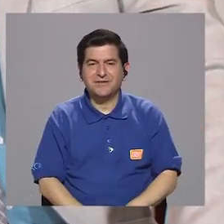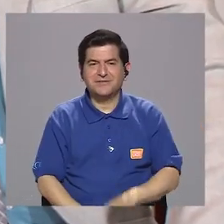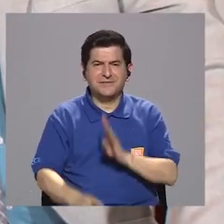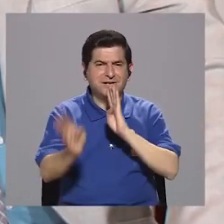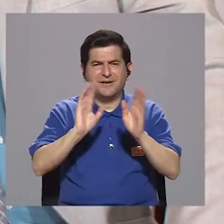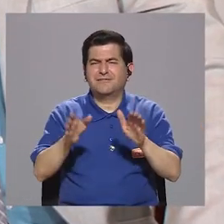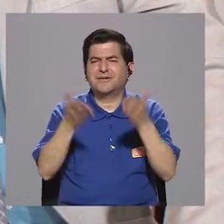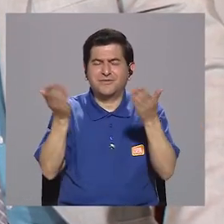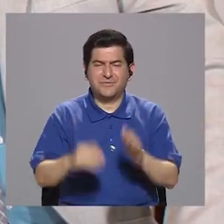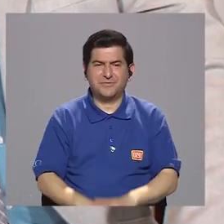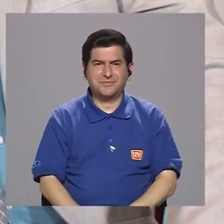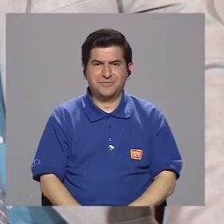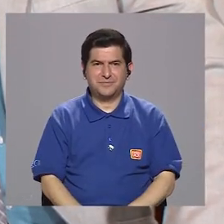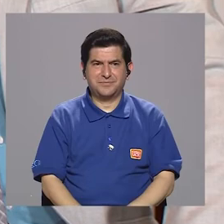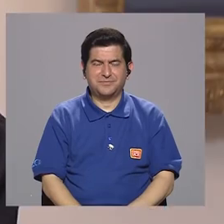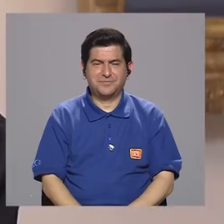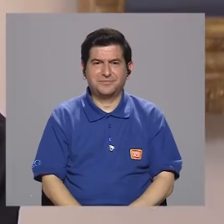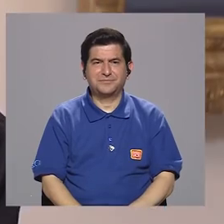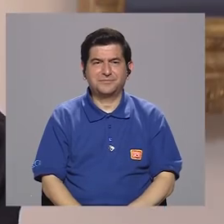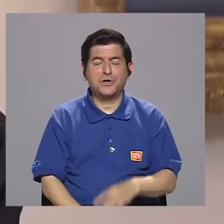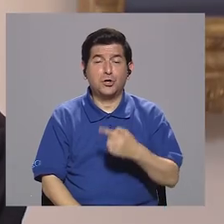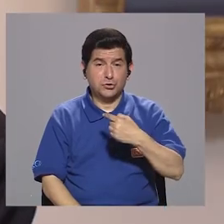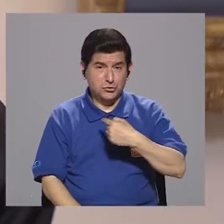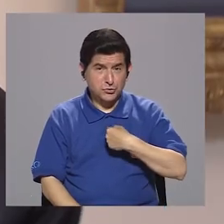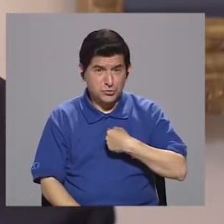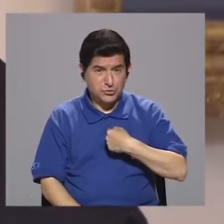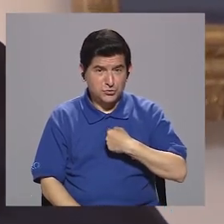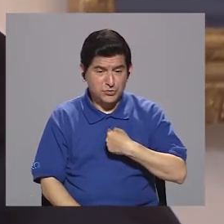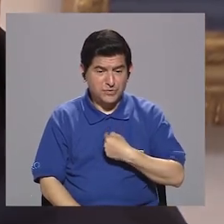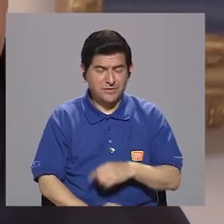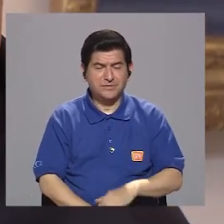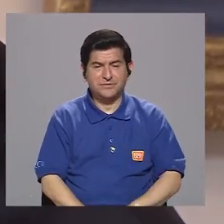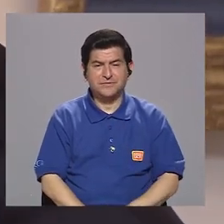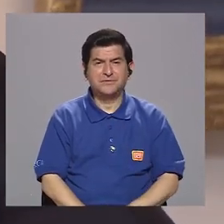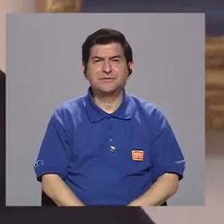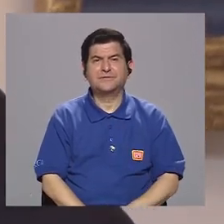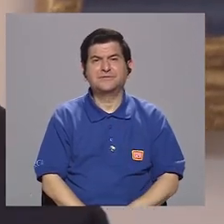de algún modo un homenaje. Imagínese,